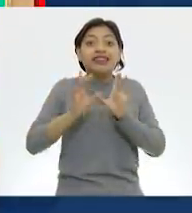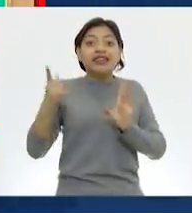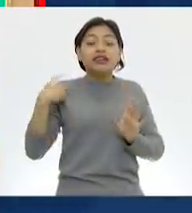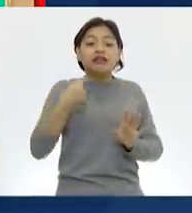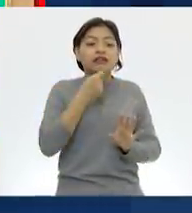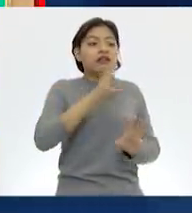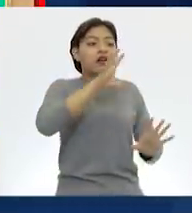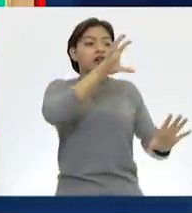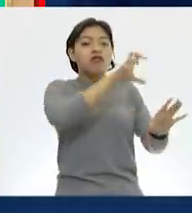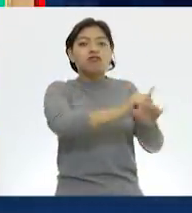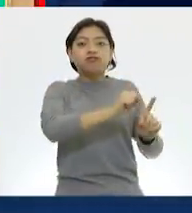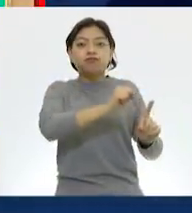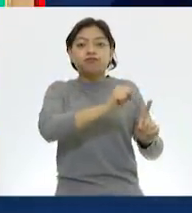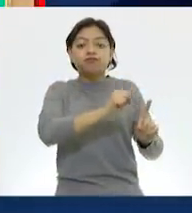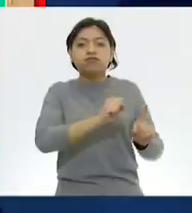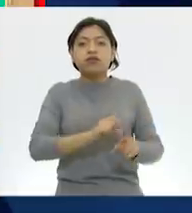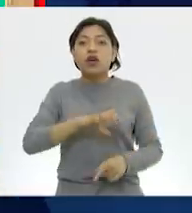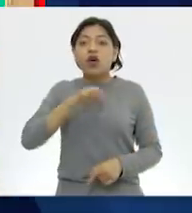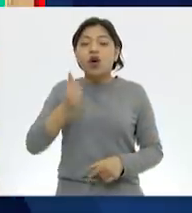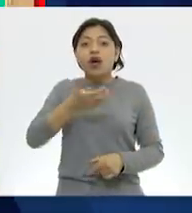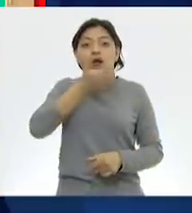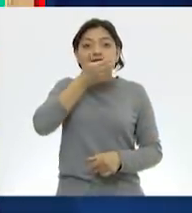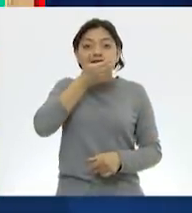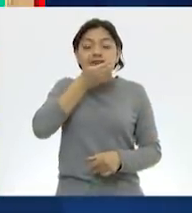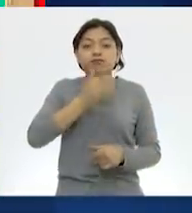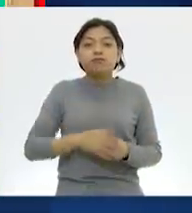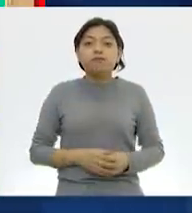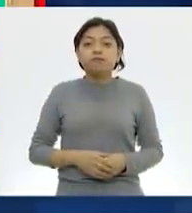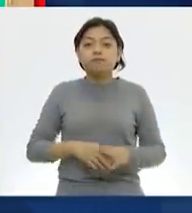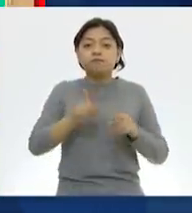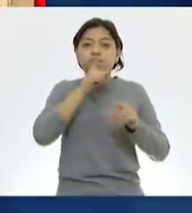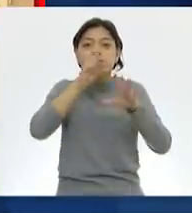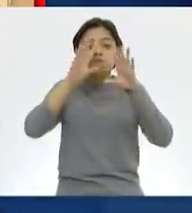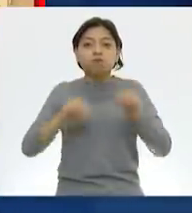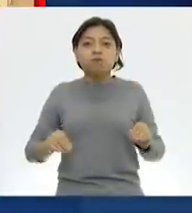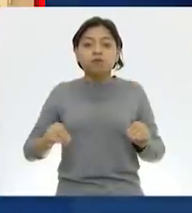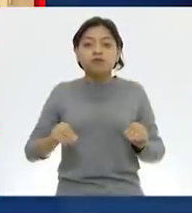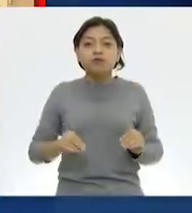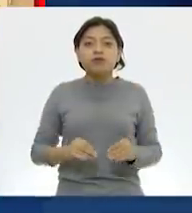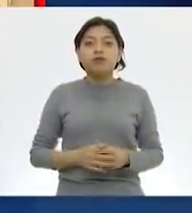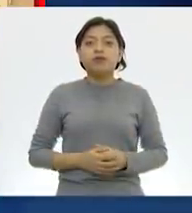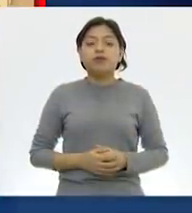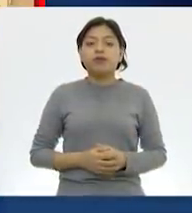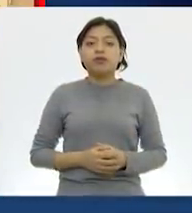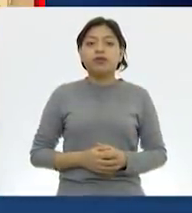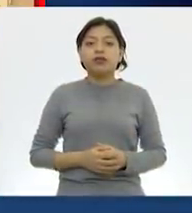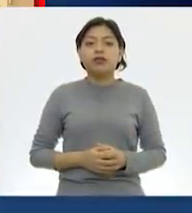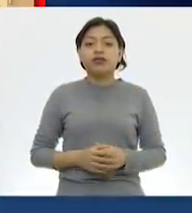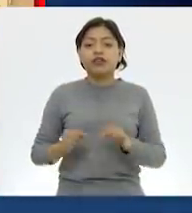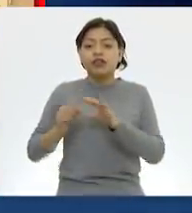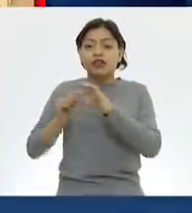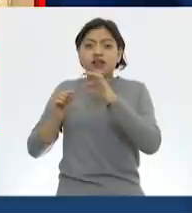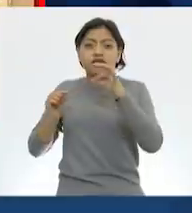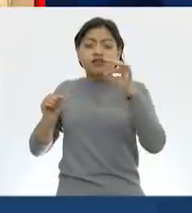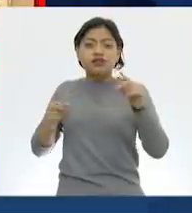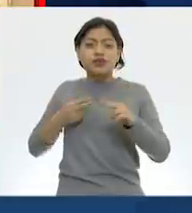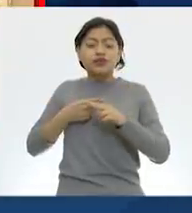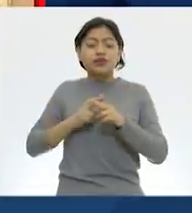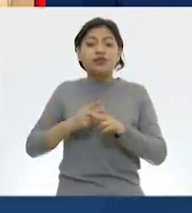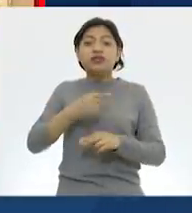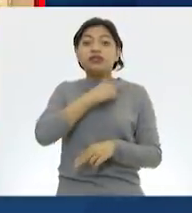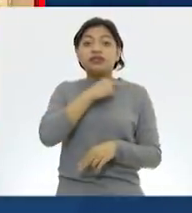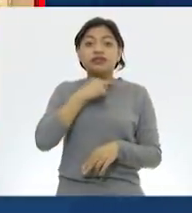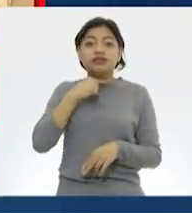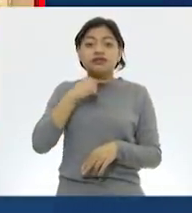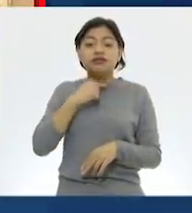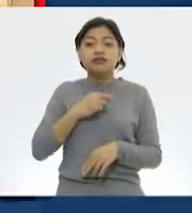Otro amagó a Mariano tapándole la boca. ¡Silencio! ¡Agáchese! Una filosa navaja se acercaba al cuello de Roberto. Mariano